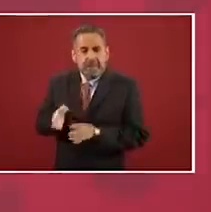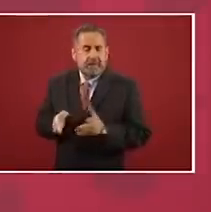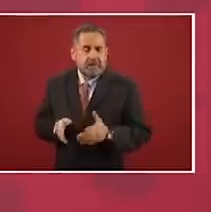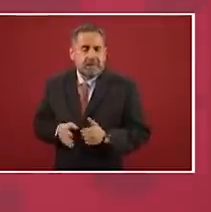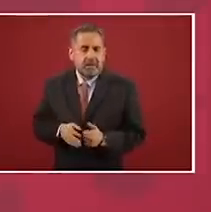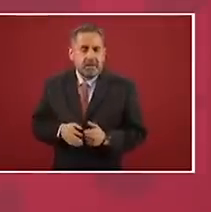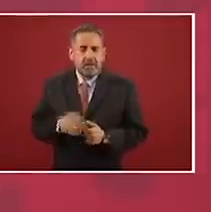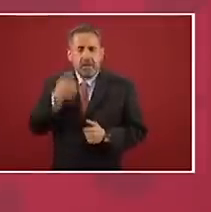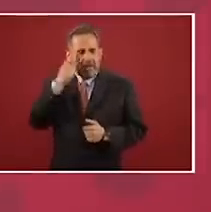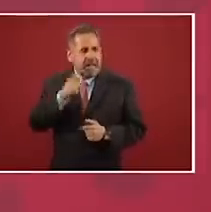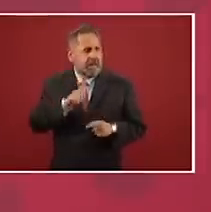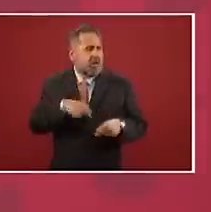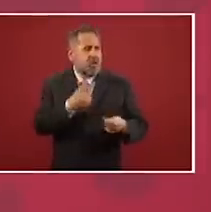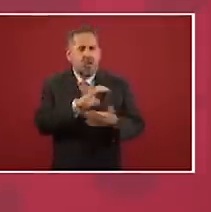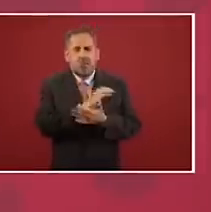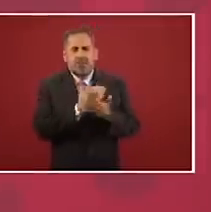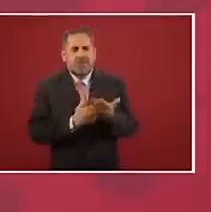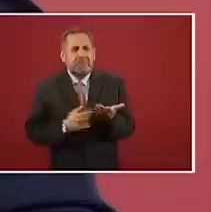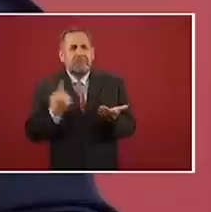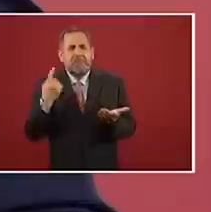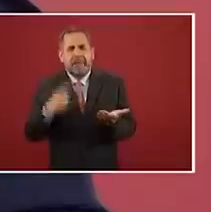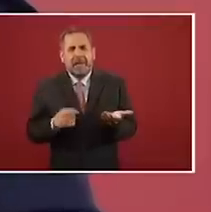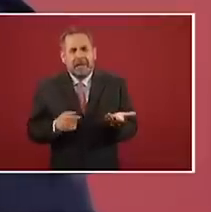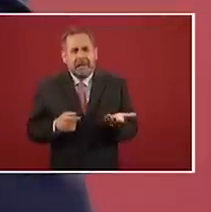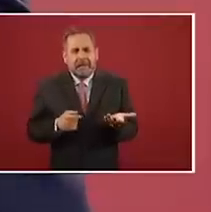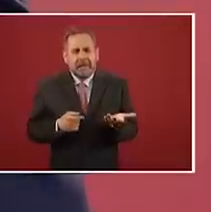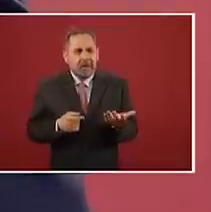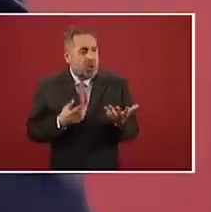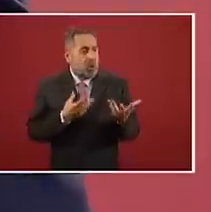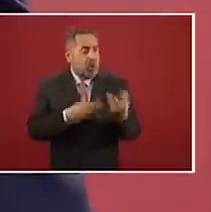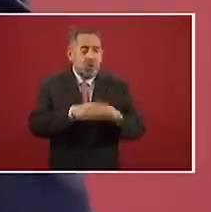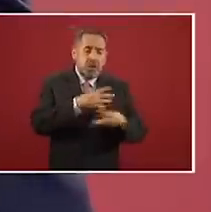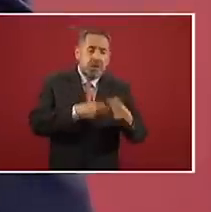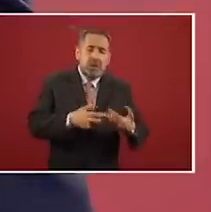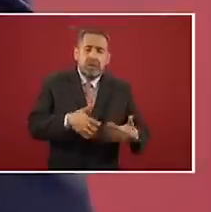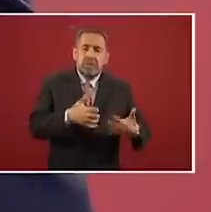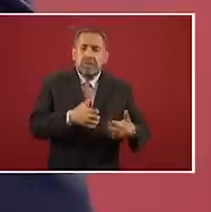¿Para qué quieren contratos si no invierten?